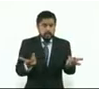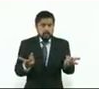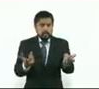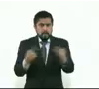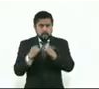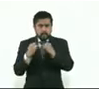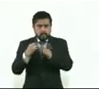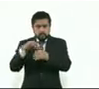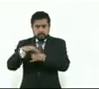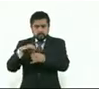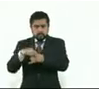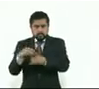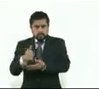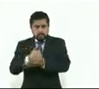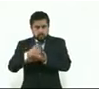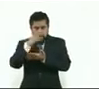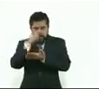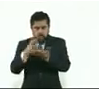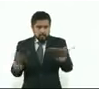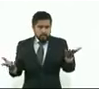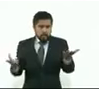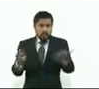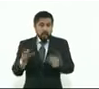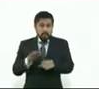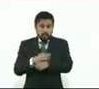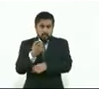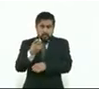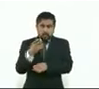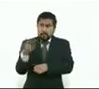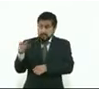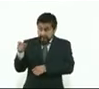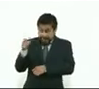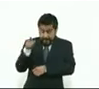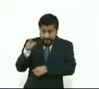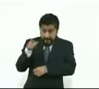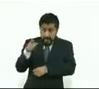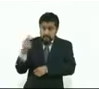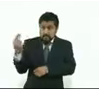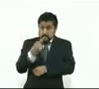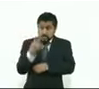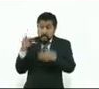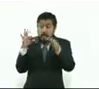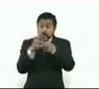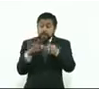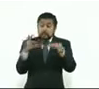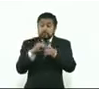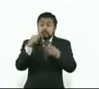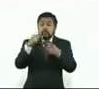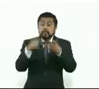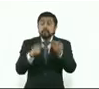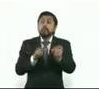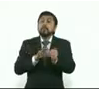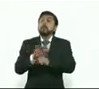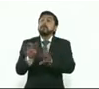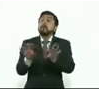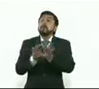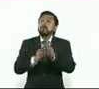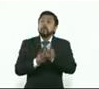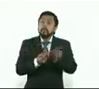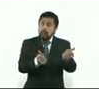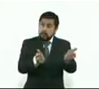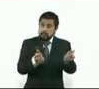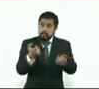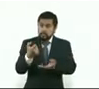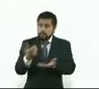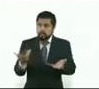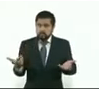institutos electorales locales. Entonces, tiene que haber una explicación desde nuestro punto de vista de en qué se destinaron estos recursos.